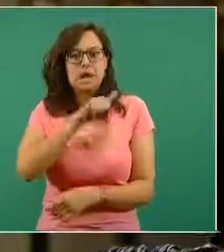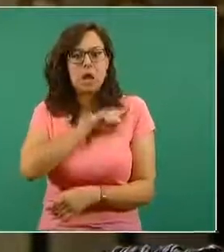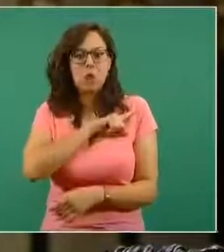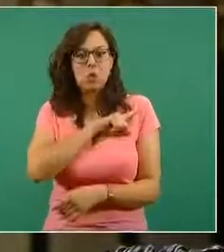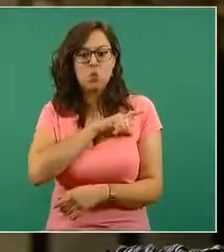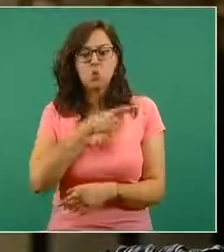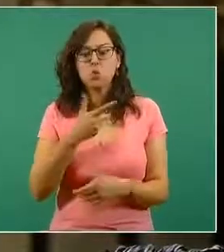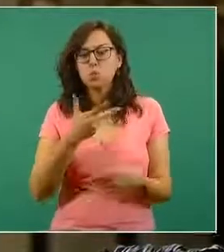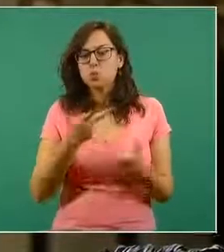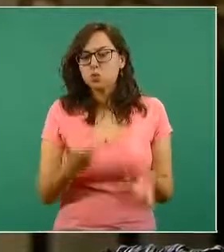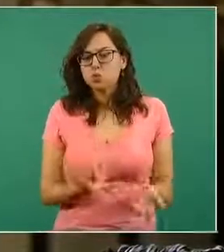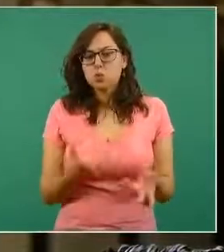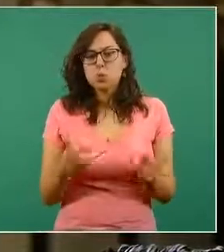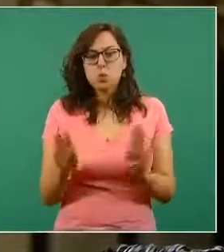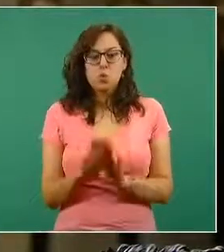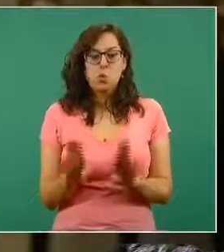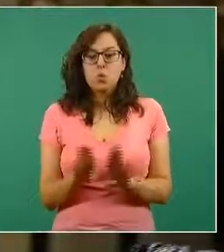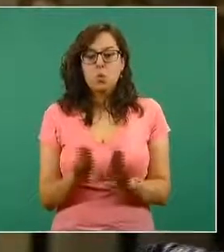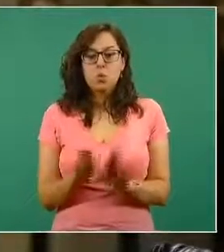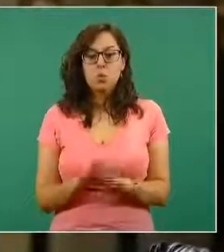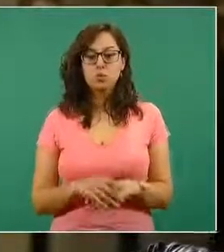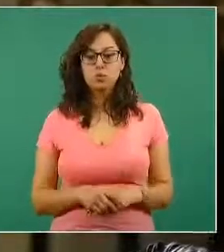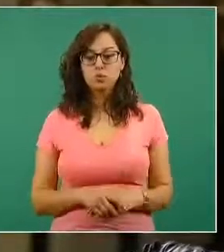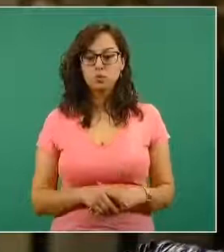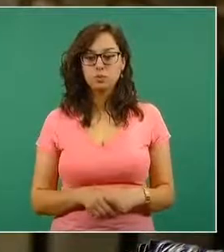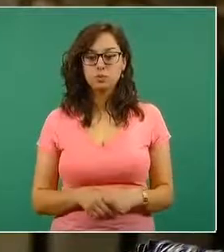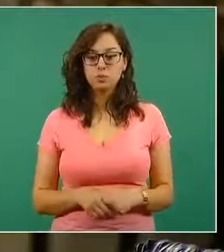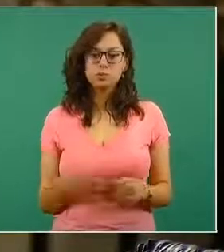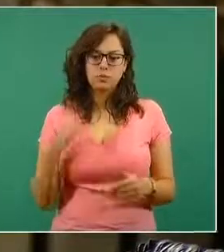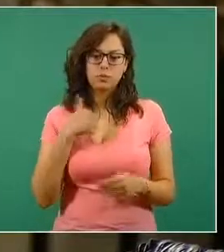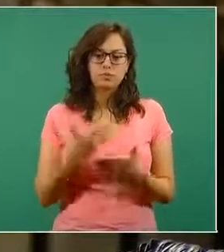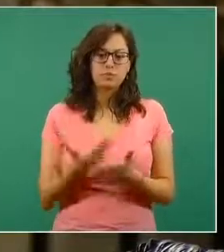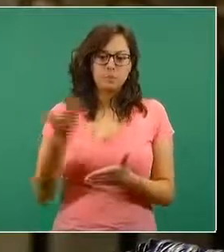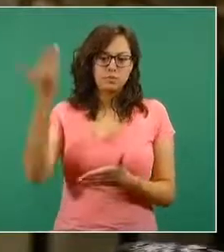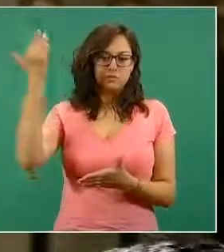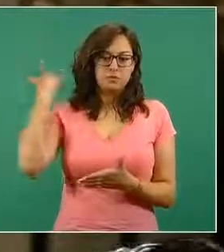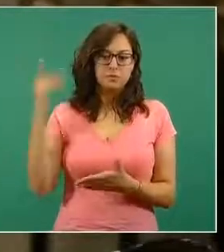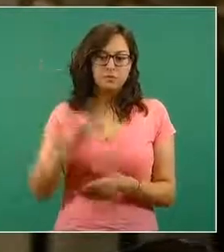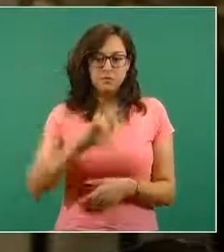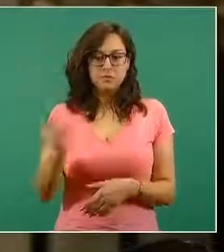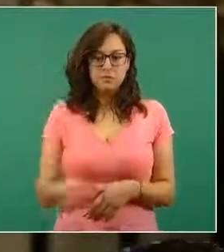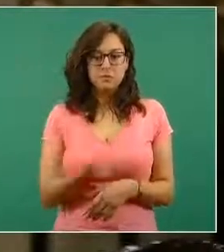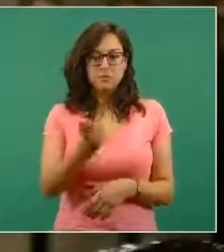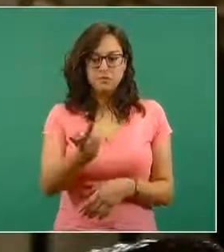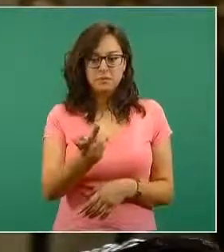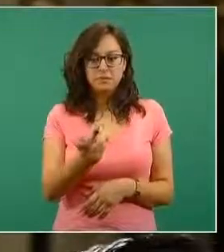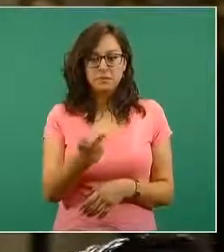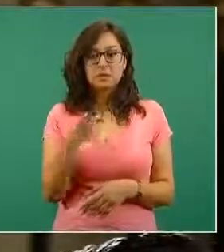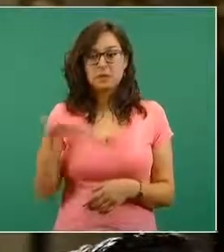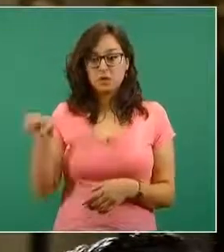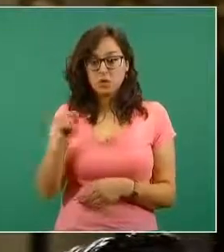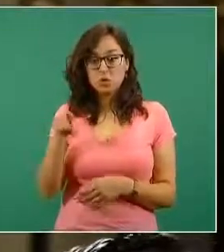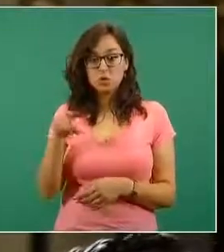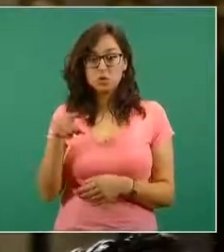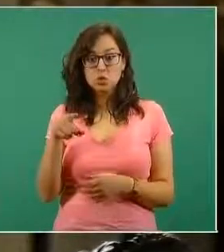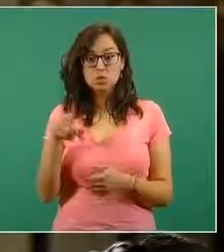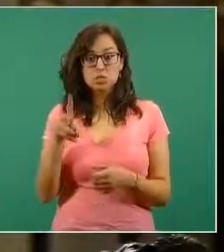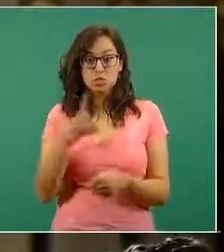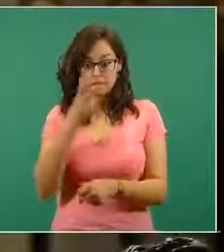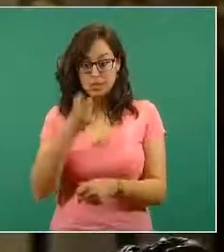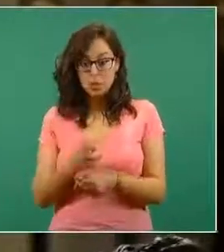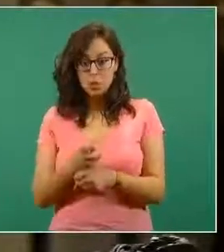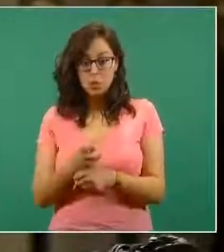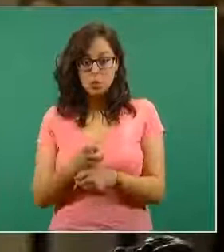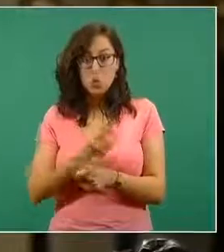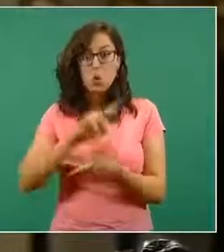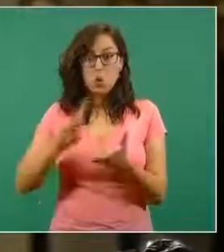caso con respecto a la última pregunta que le había hecho hace unos días, si fue recontagio, que parece que